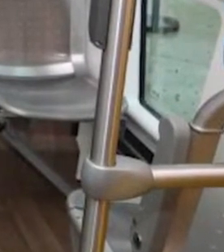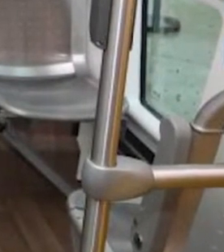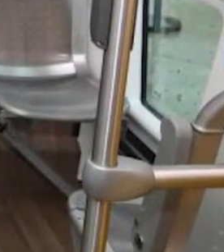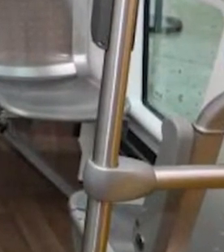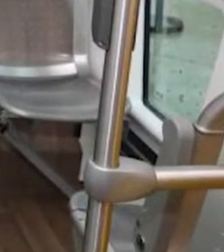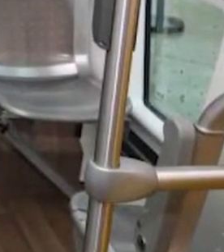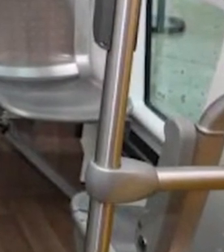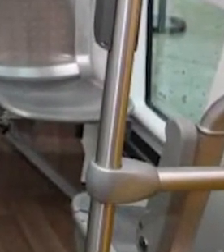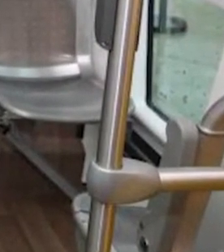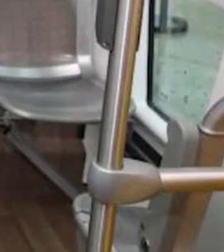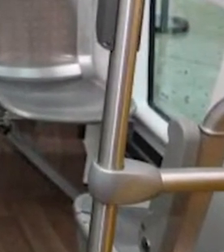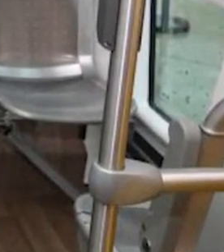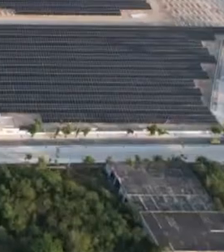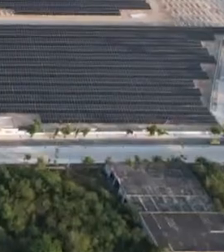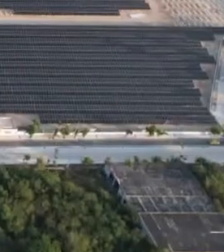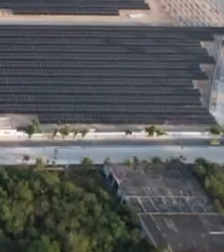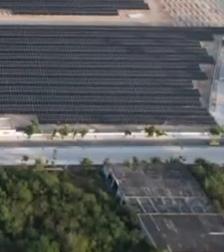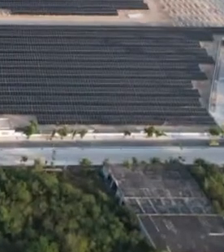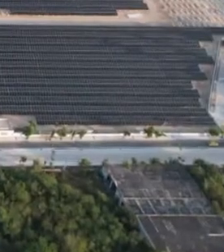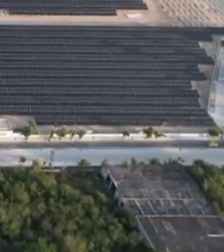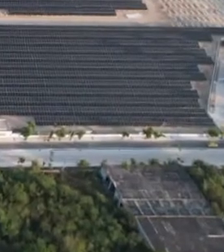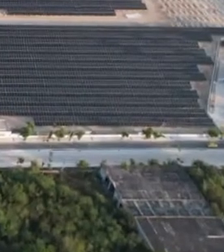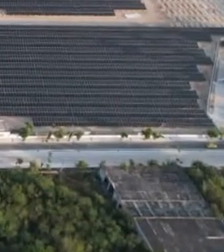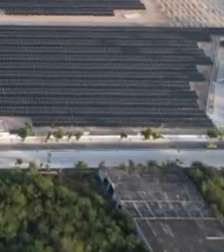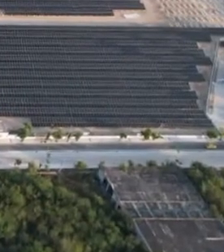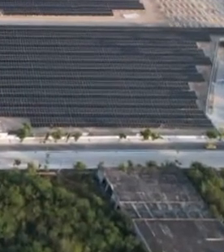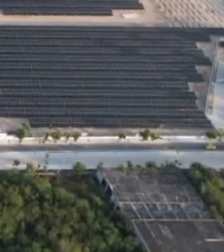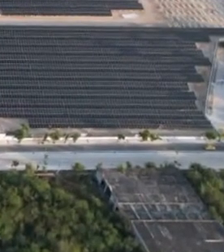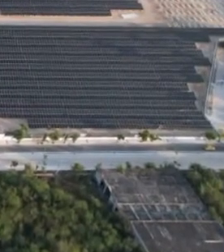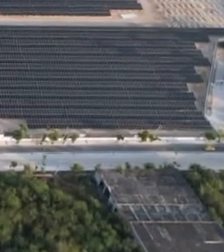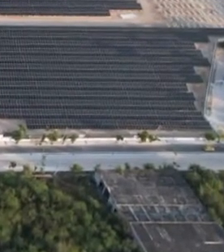tarifas accesibles para los usuarios.